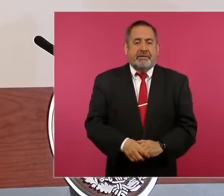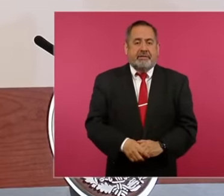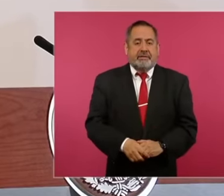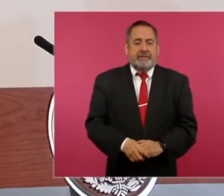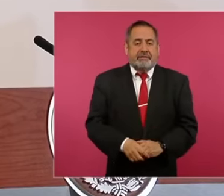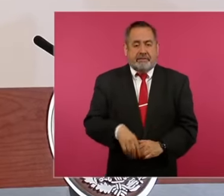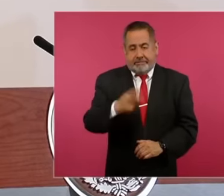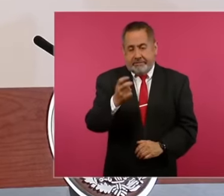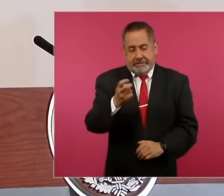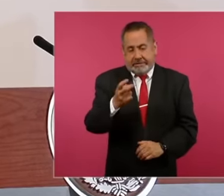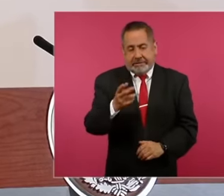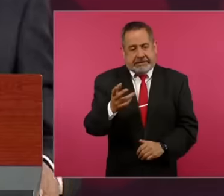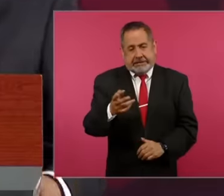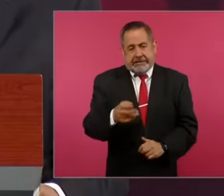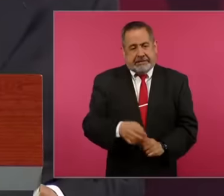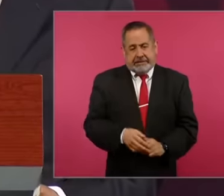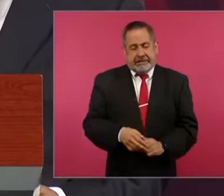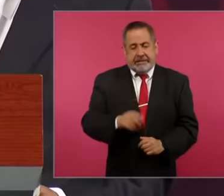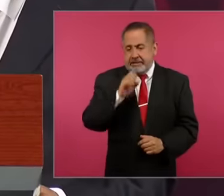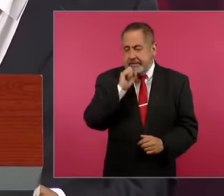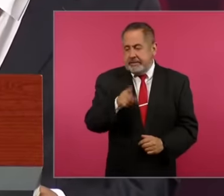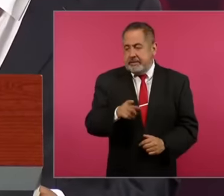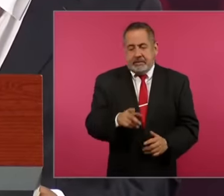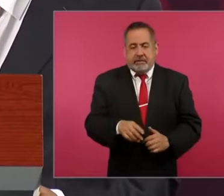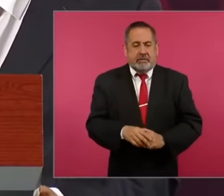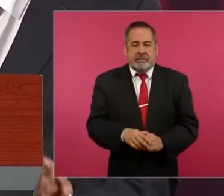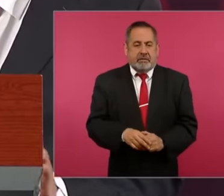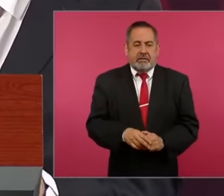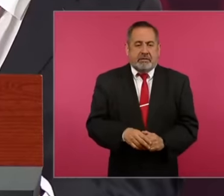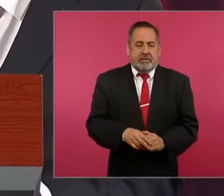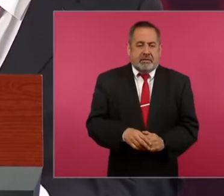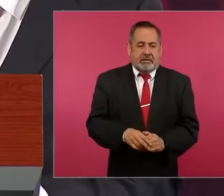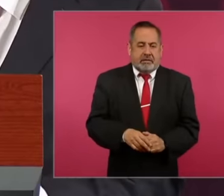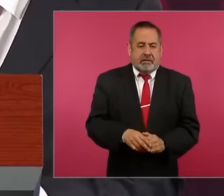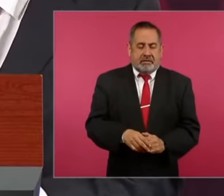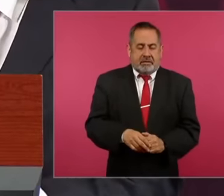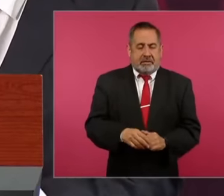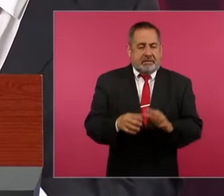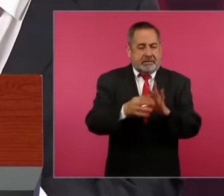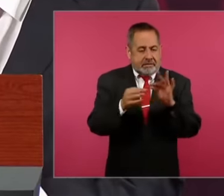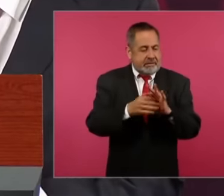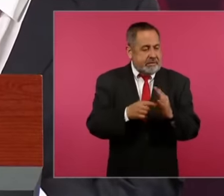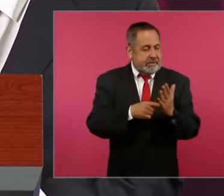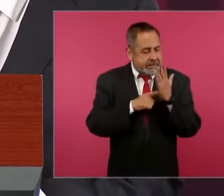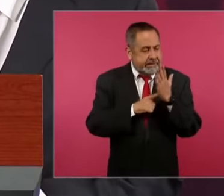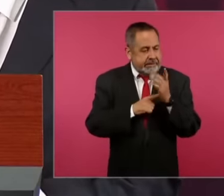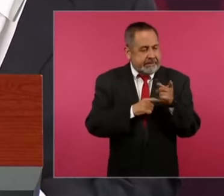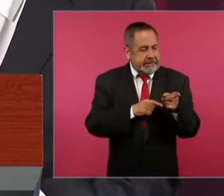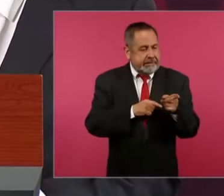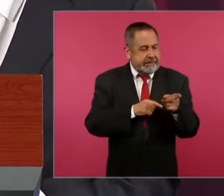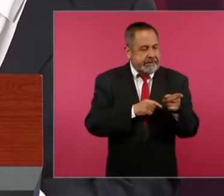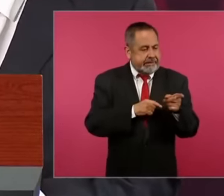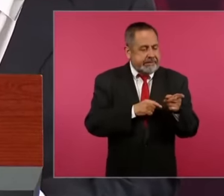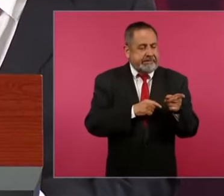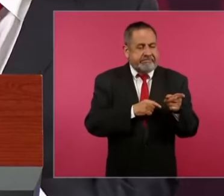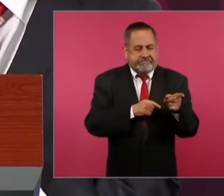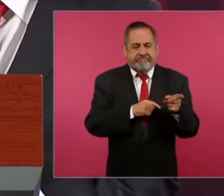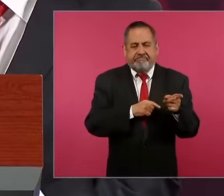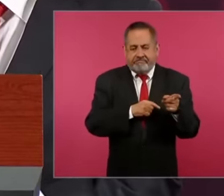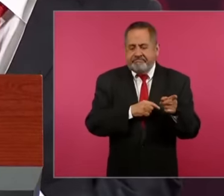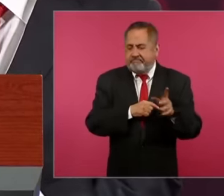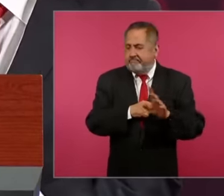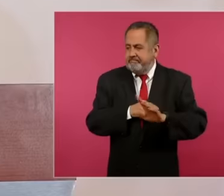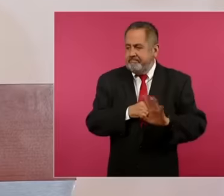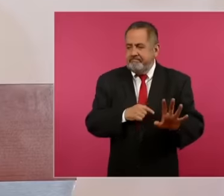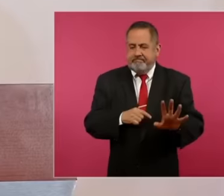Y eso también es un indicador, es una muestra de la